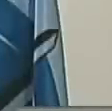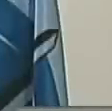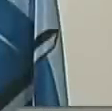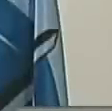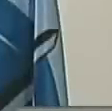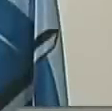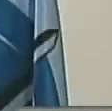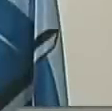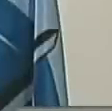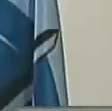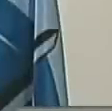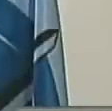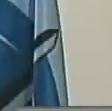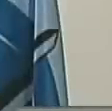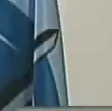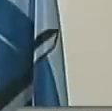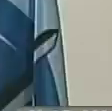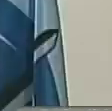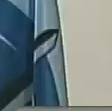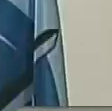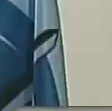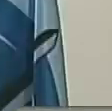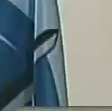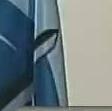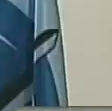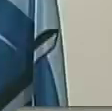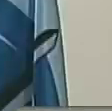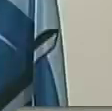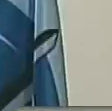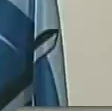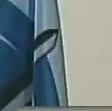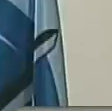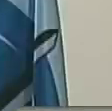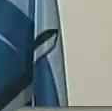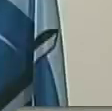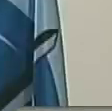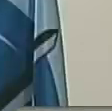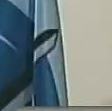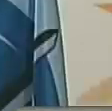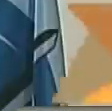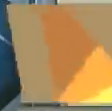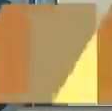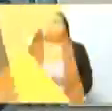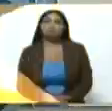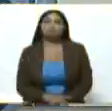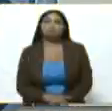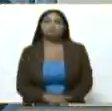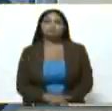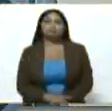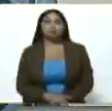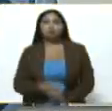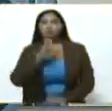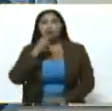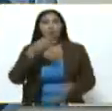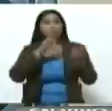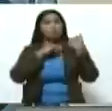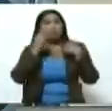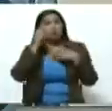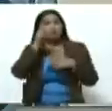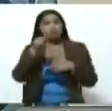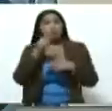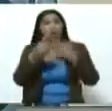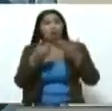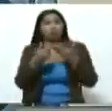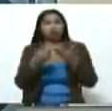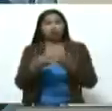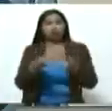señora, con el peor de los desparpajos y con toda la irresponsabilidad de alguien que no está en